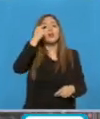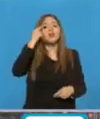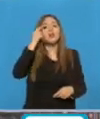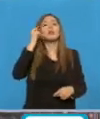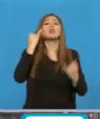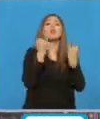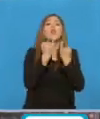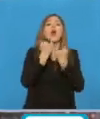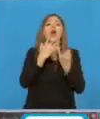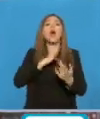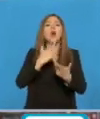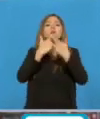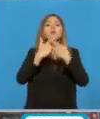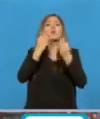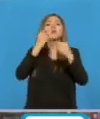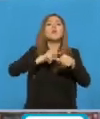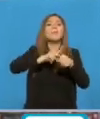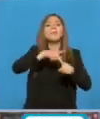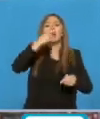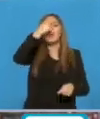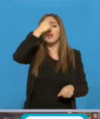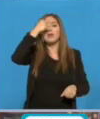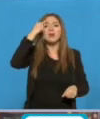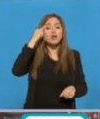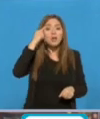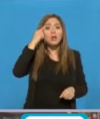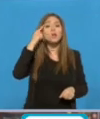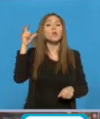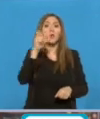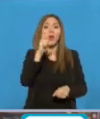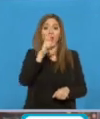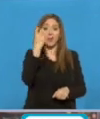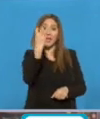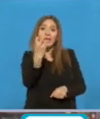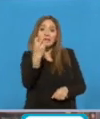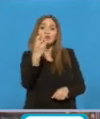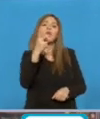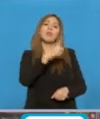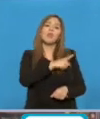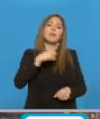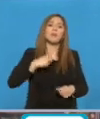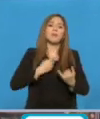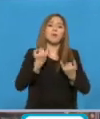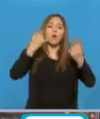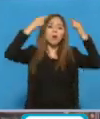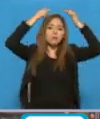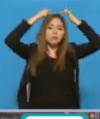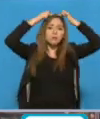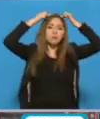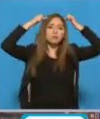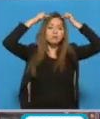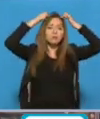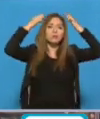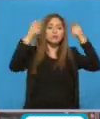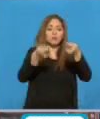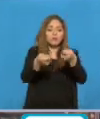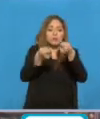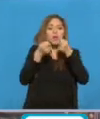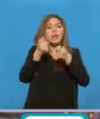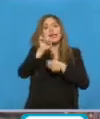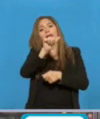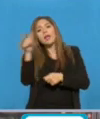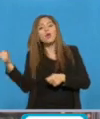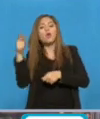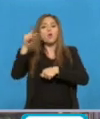frente. Ajá. Entonces, cuando es esto, tenemos que hacer un estiramiento de la porción superior de la cara. Eso sí ya entraría en otra